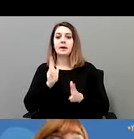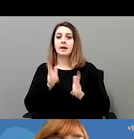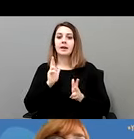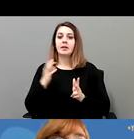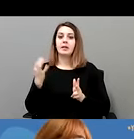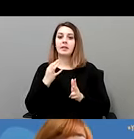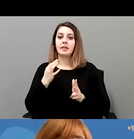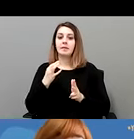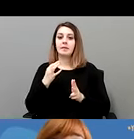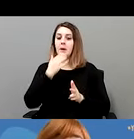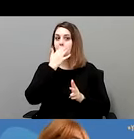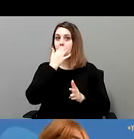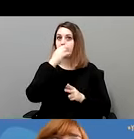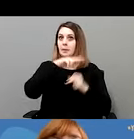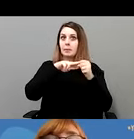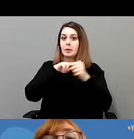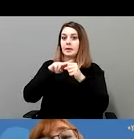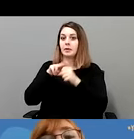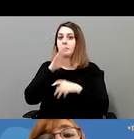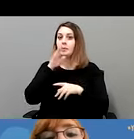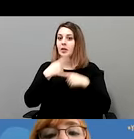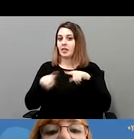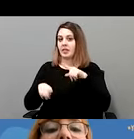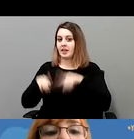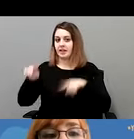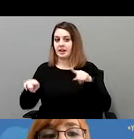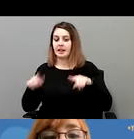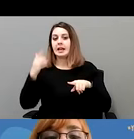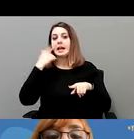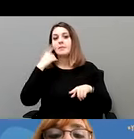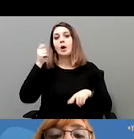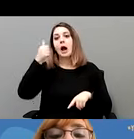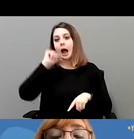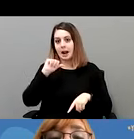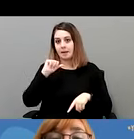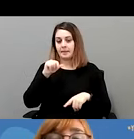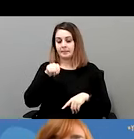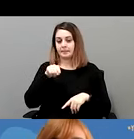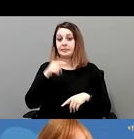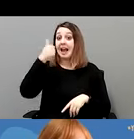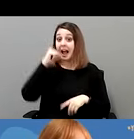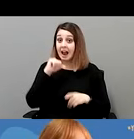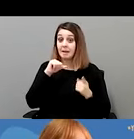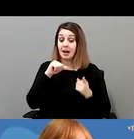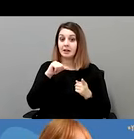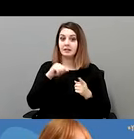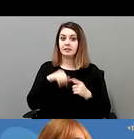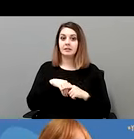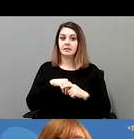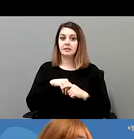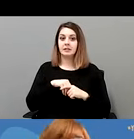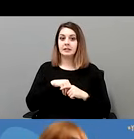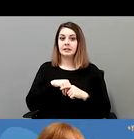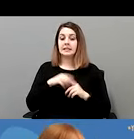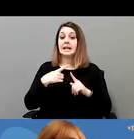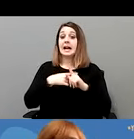detener diputación por diputación, porque cambian entre ellas. Vamos a ver el caso de Álava, ¿vale? En Álava, en el caso